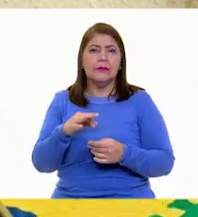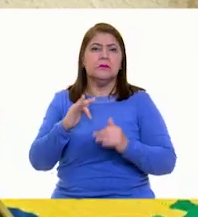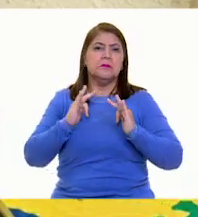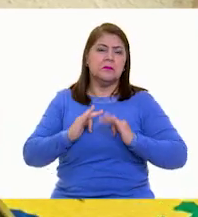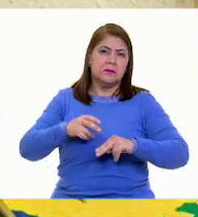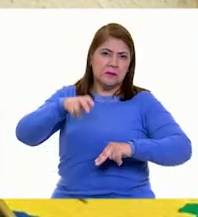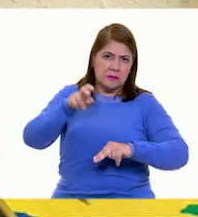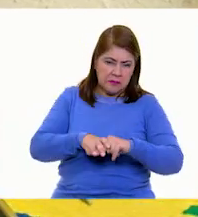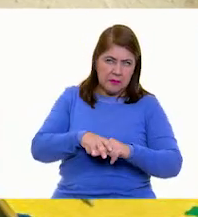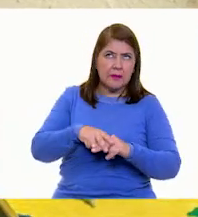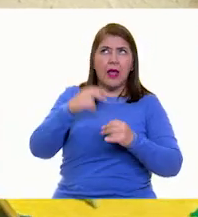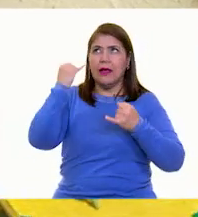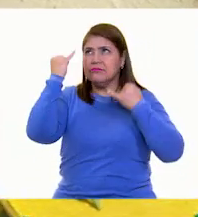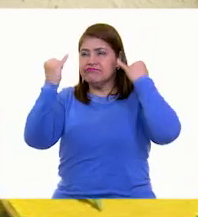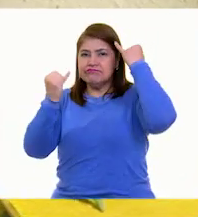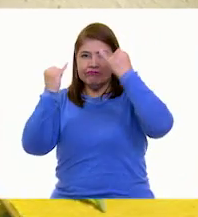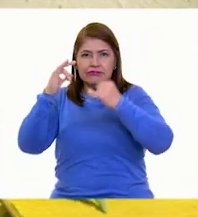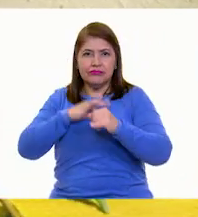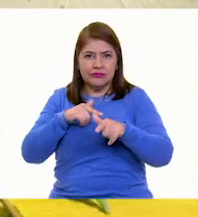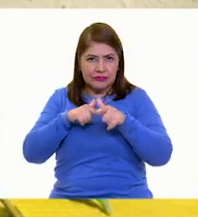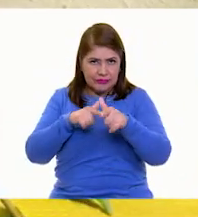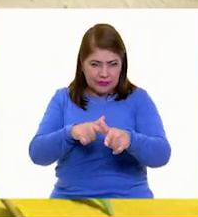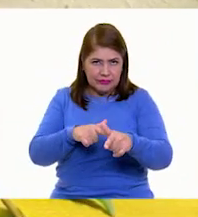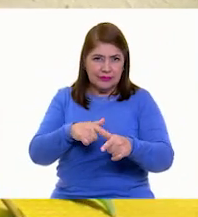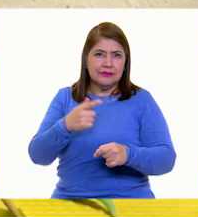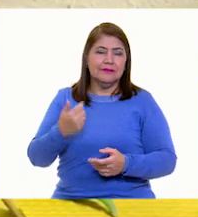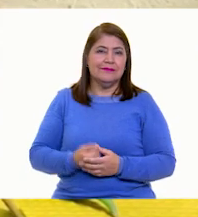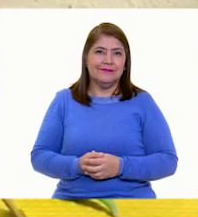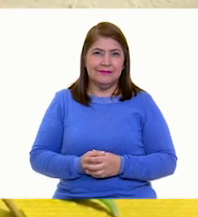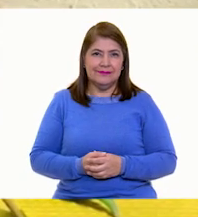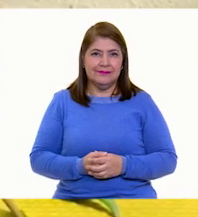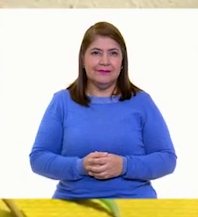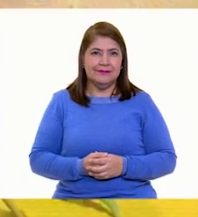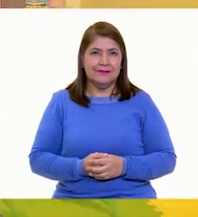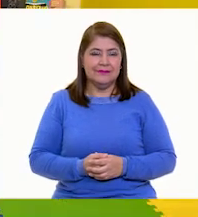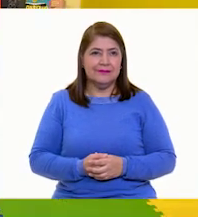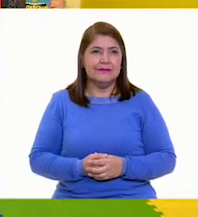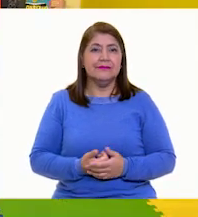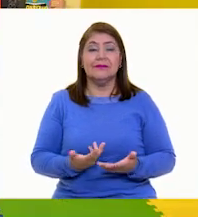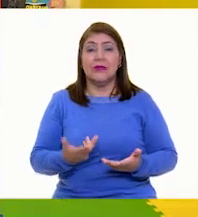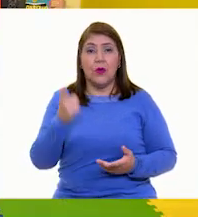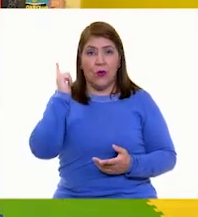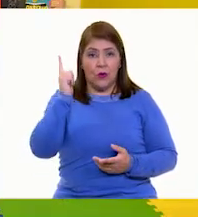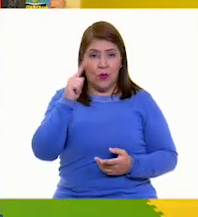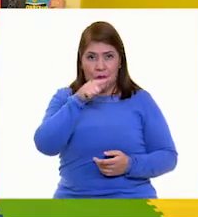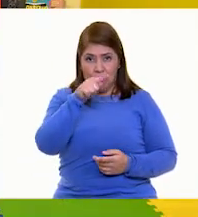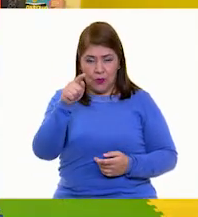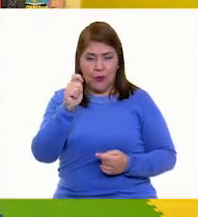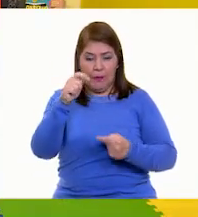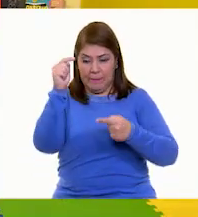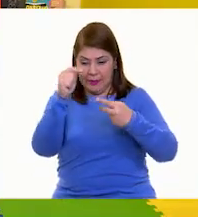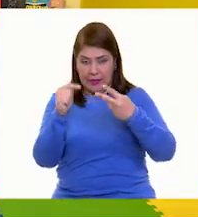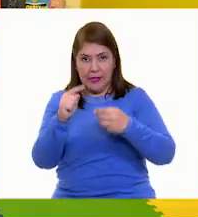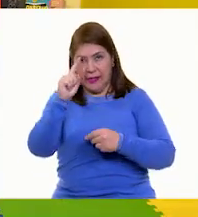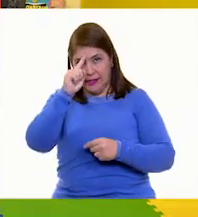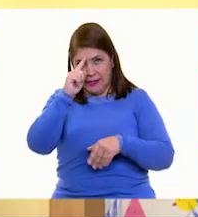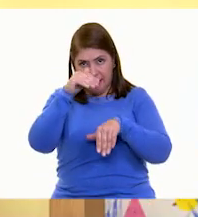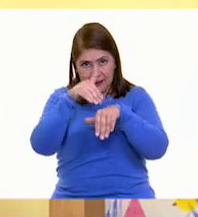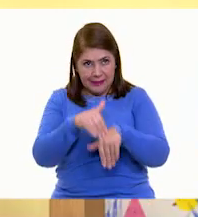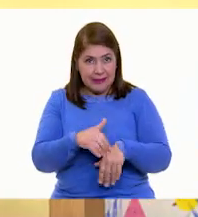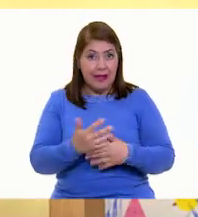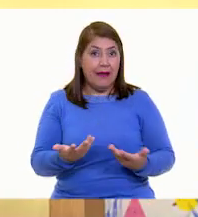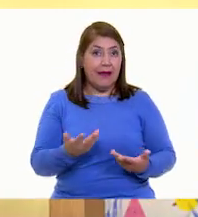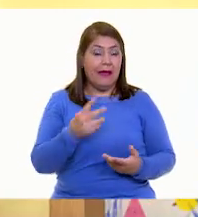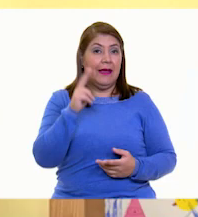a volar la imaginación en su rincón preferido. Espero que sigan las recomendaciones.